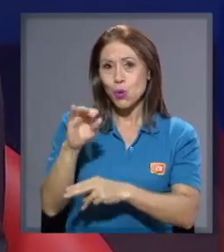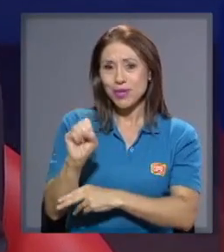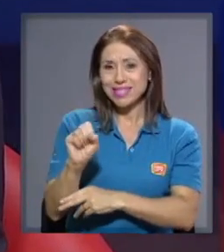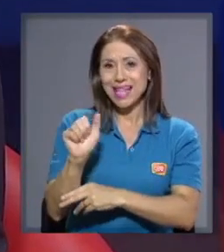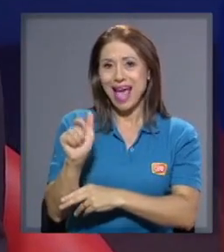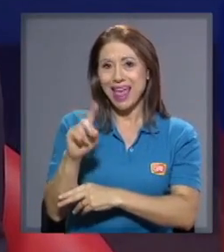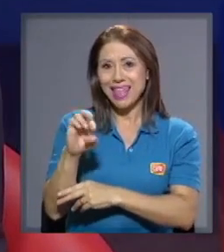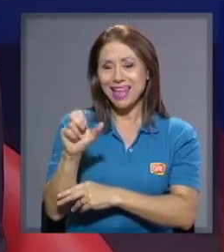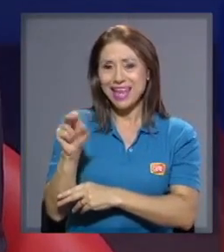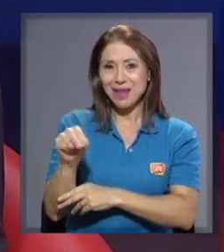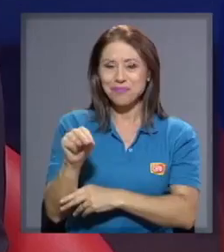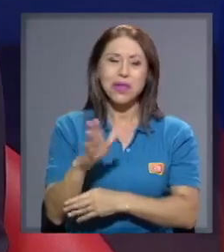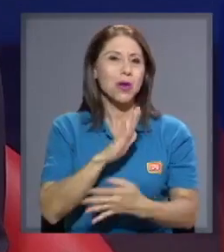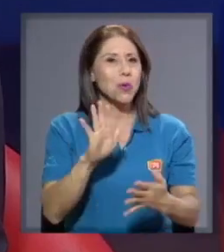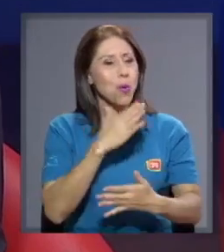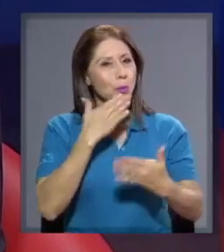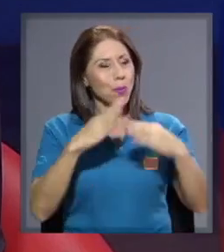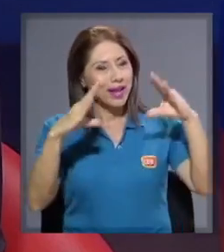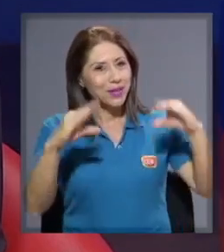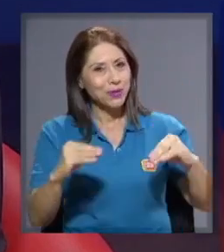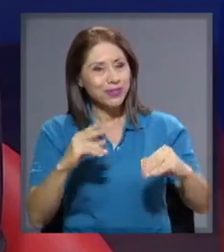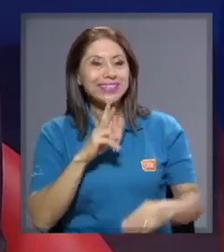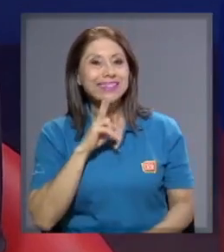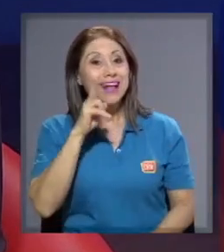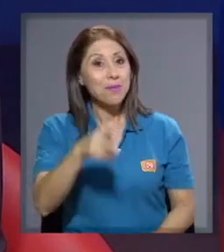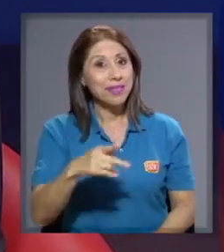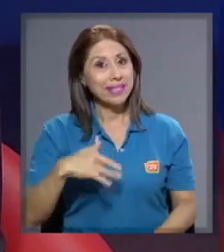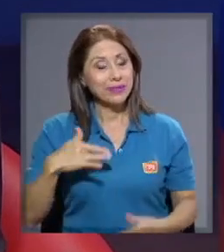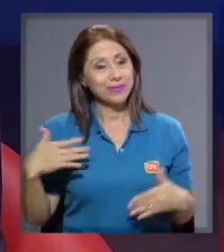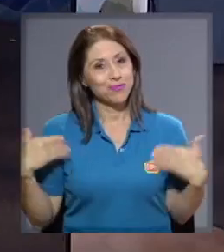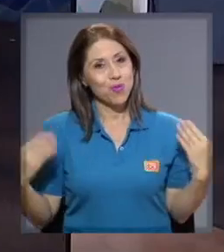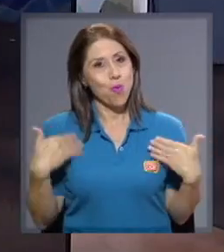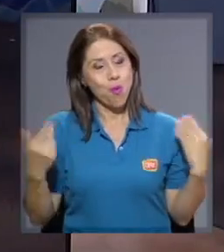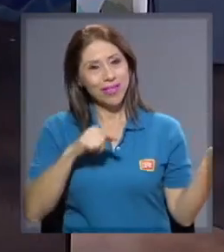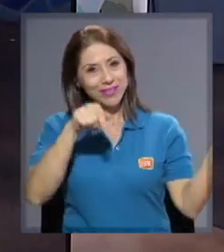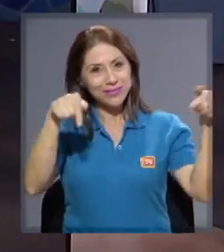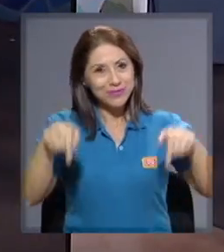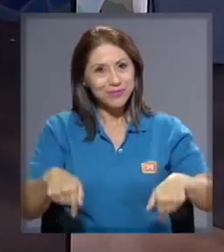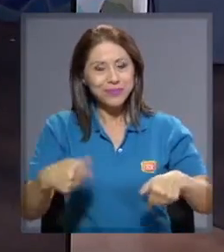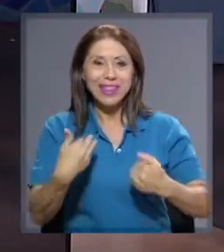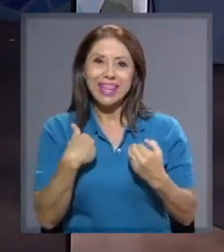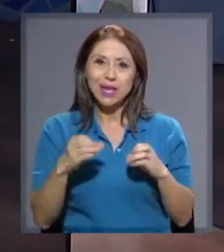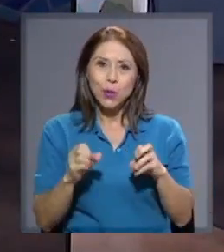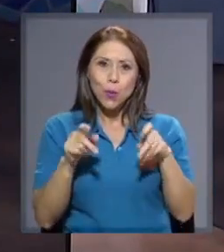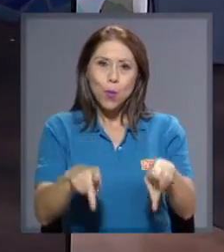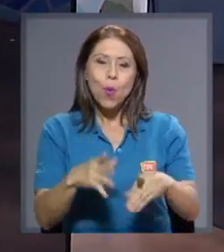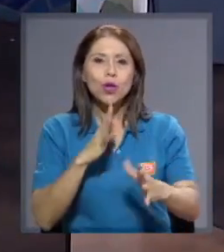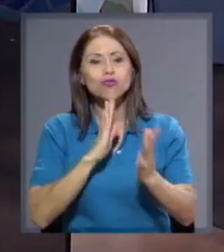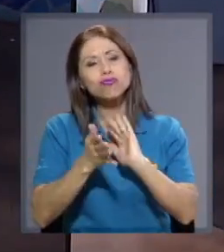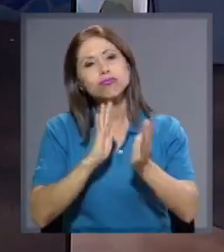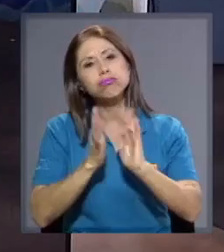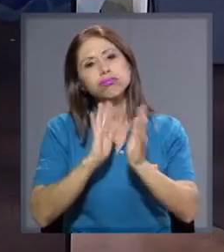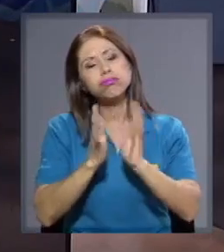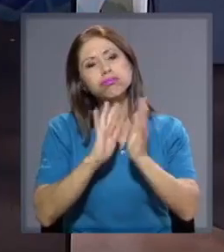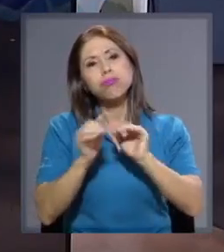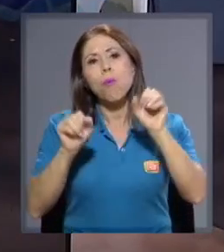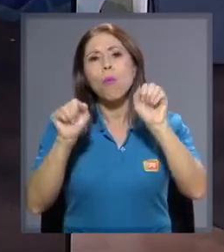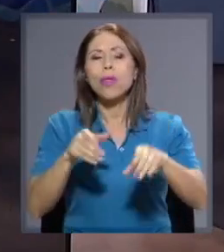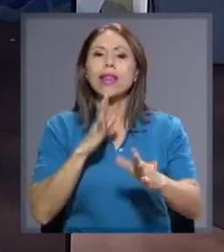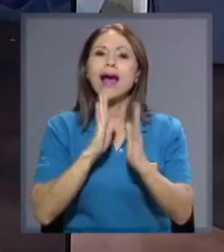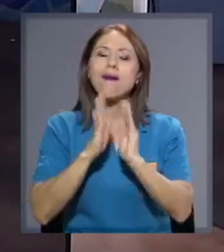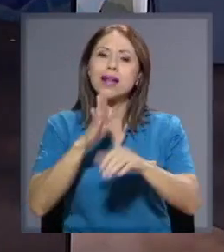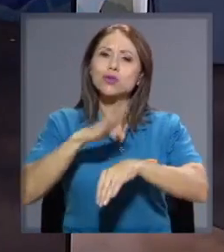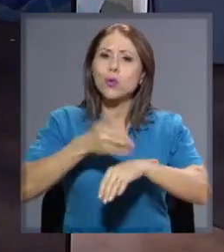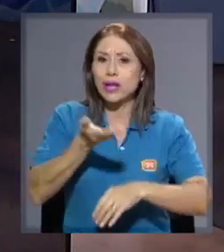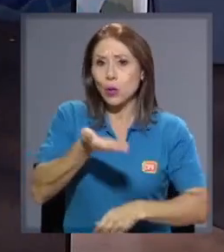adrián no muy buenas noches realmente muy contento de estar acá y tener esta oportunidad de pues conversar un rato y poder conversar sobre